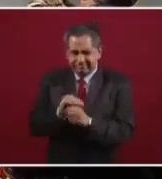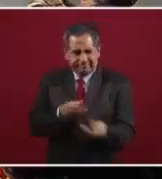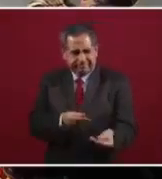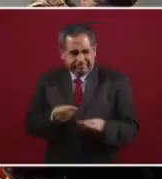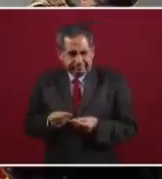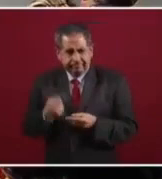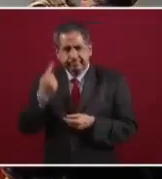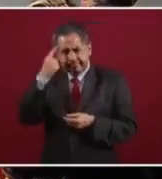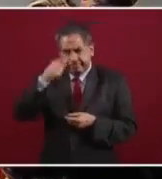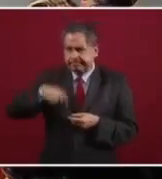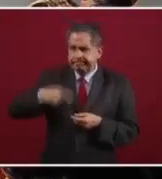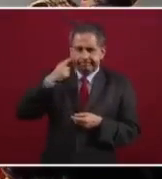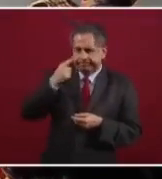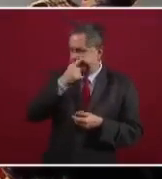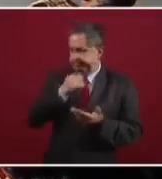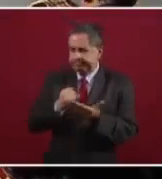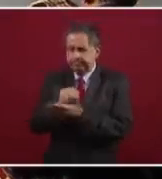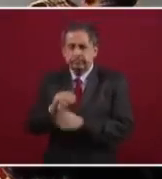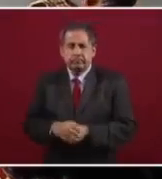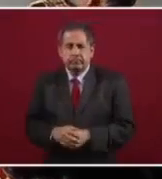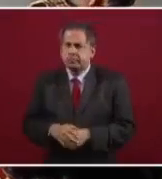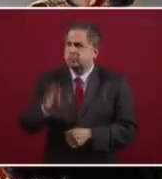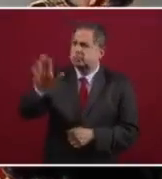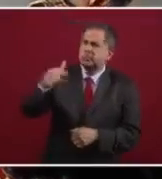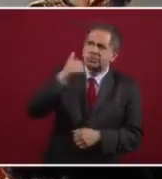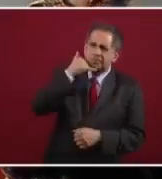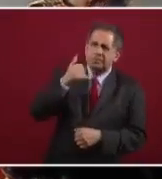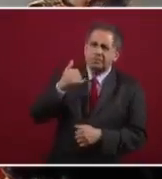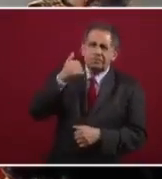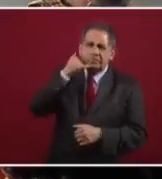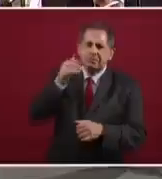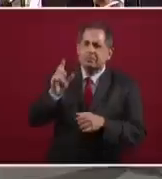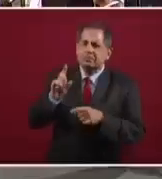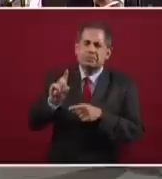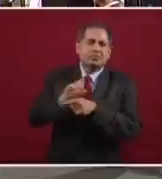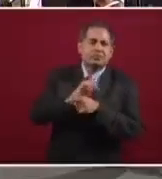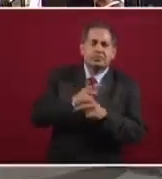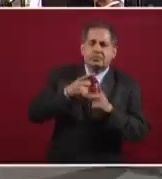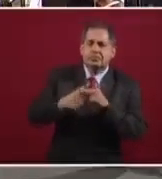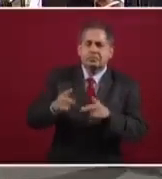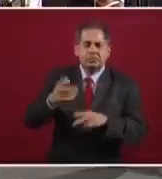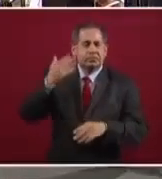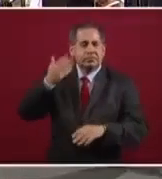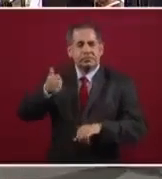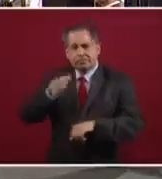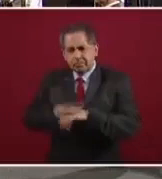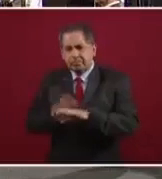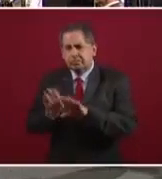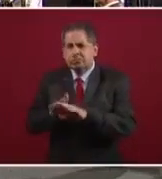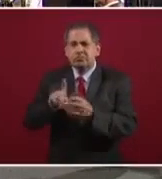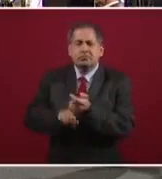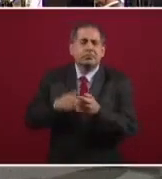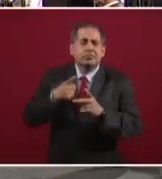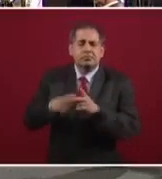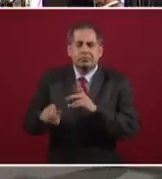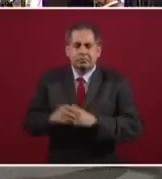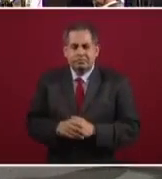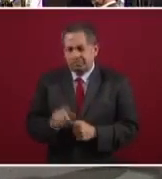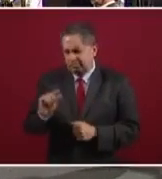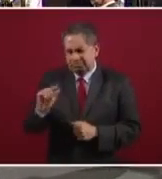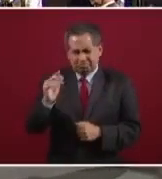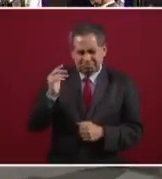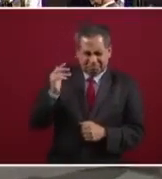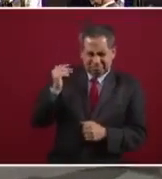para decidir sobre esto. ¿El teléfono desde cuándo lo utiliza? ¿Desde el inicio de la administración o fue apenas que comenzó? Hace